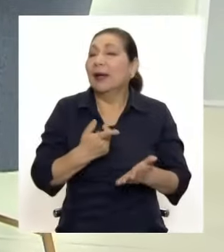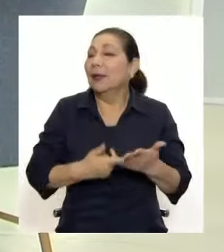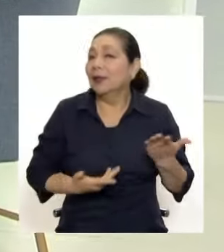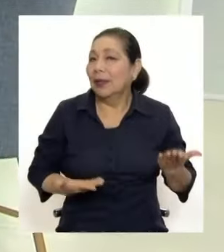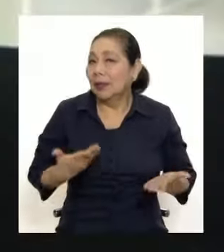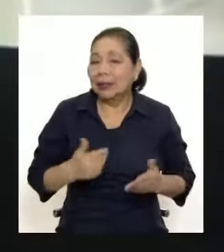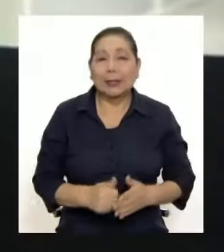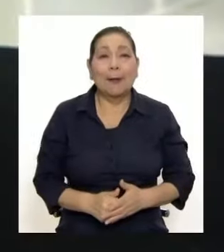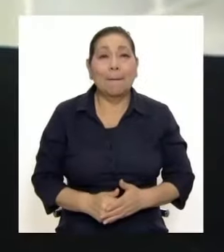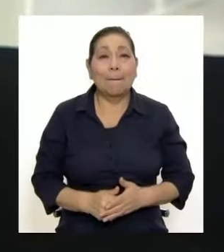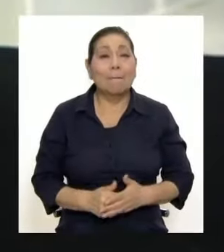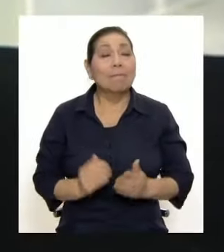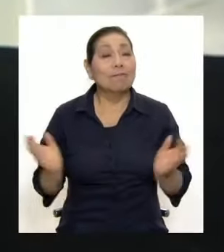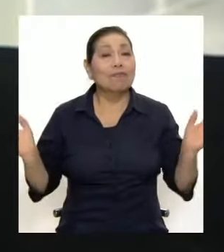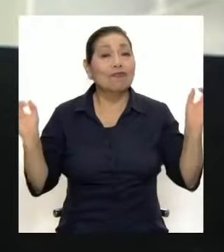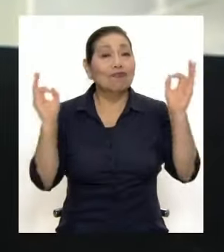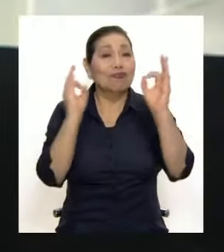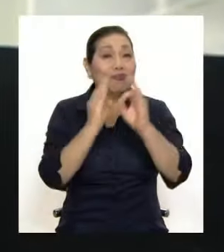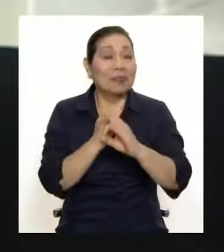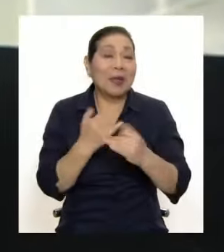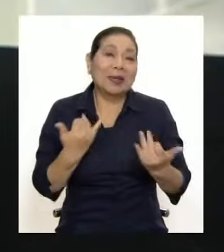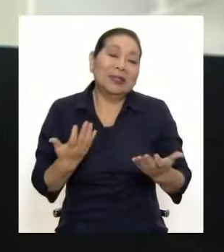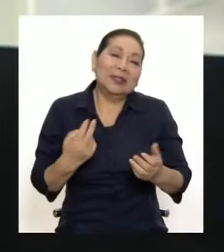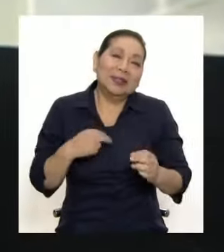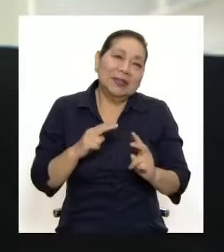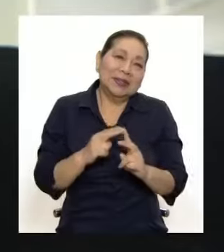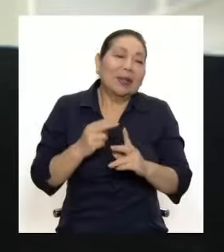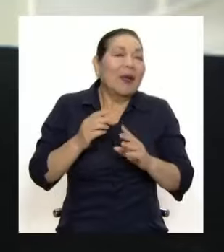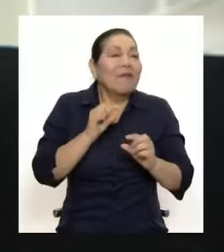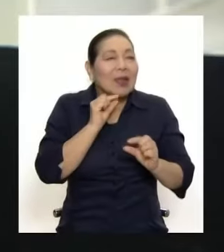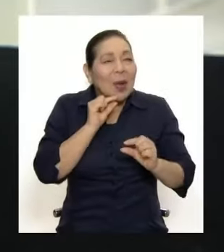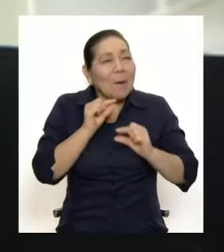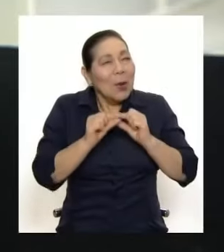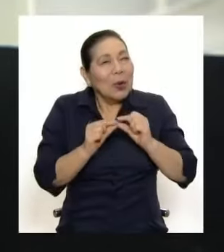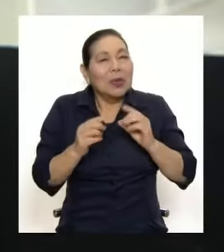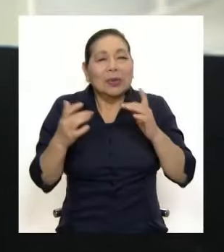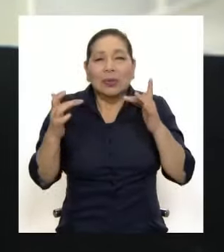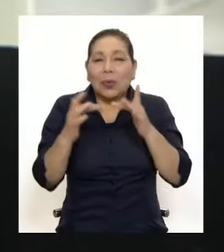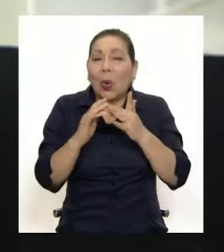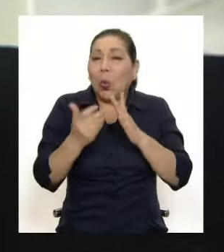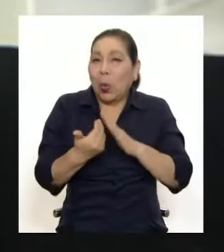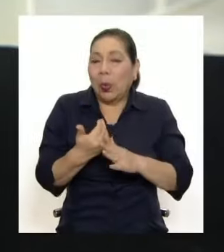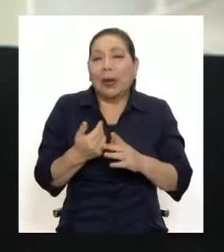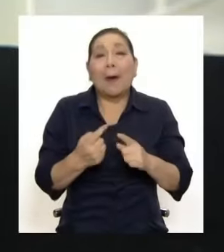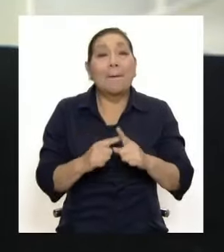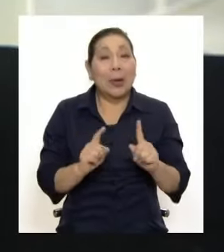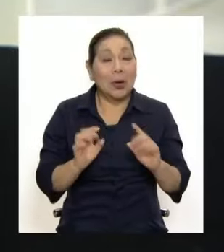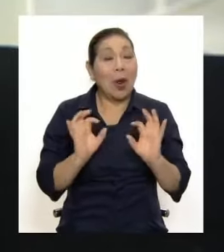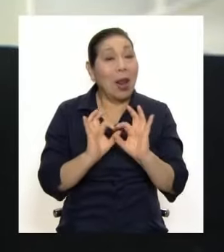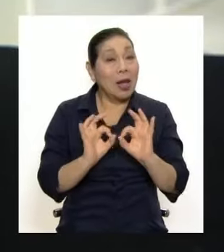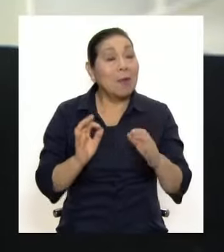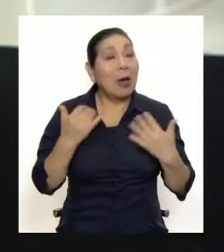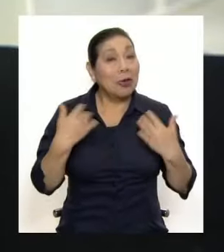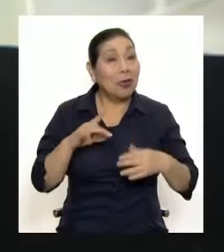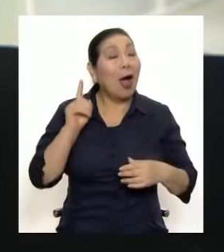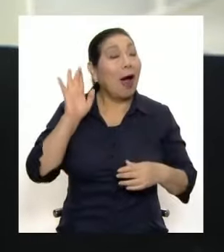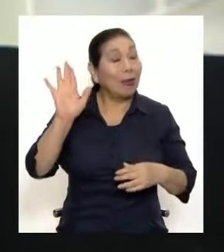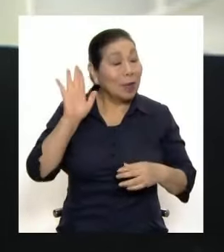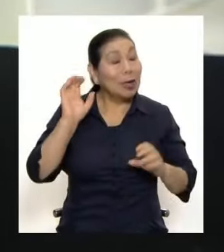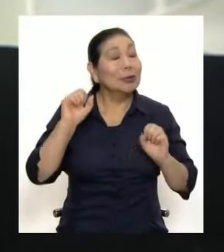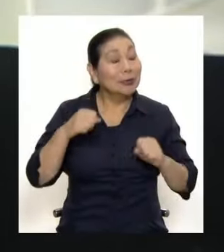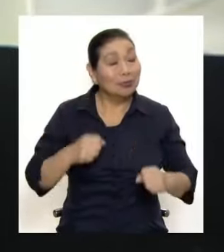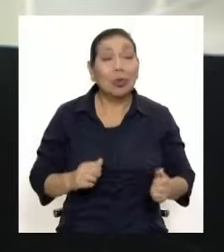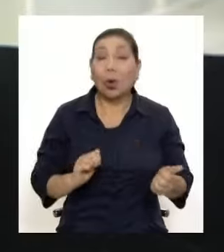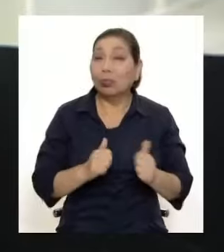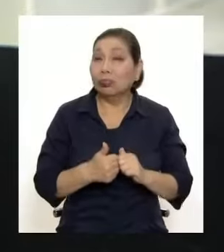e una transición bueno acá nosotros nos encontramos en proceso a energías renovables energías limpias pero que ya en China es una realidad